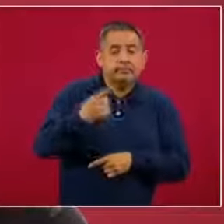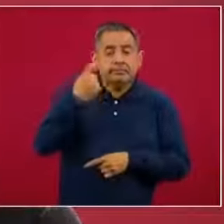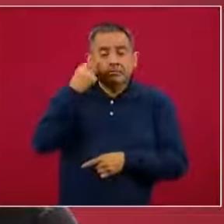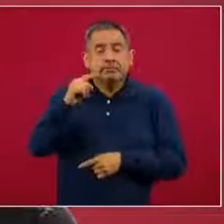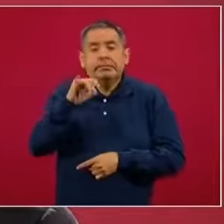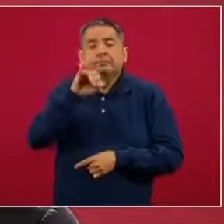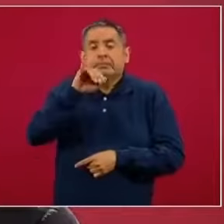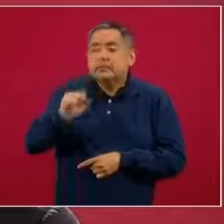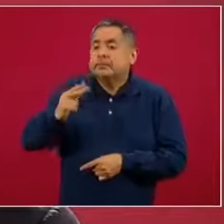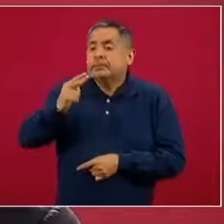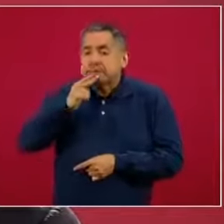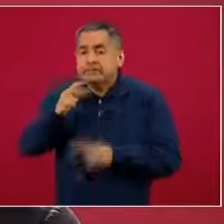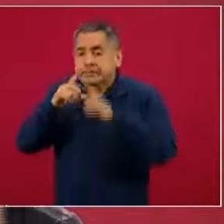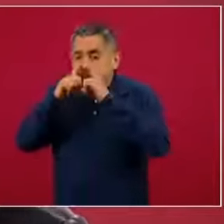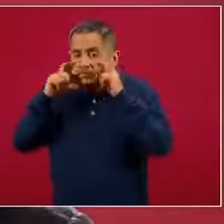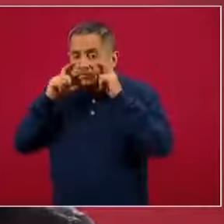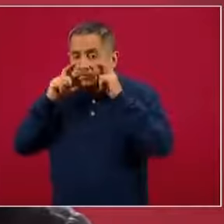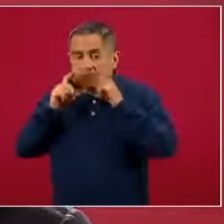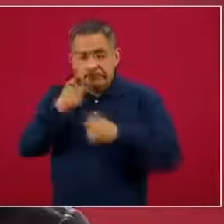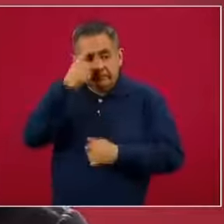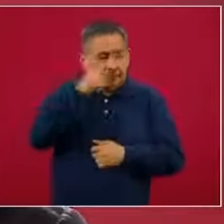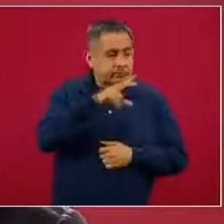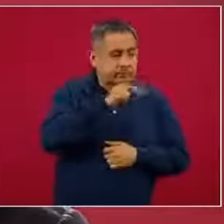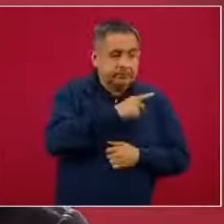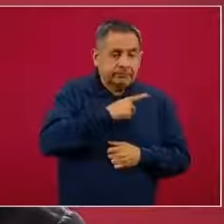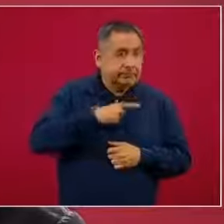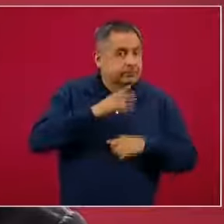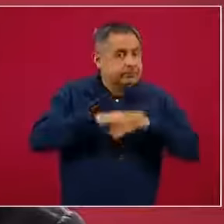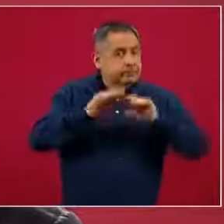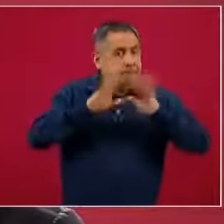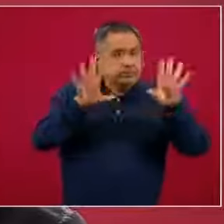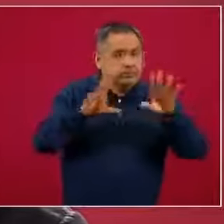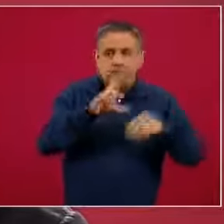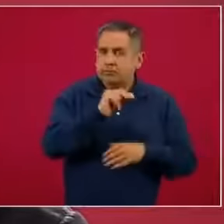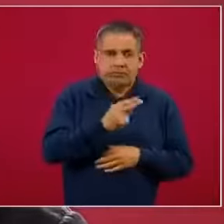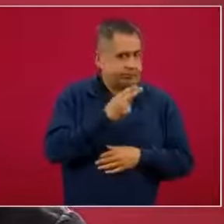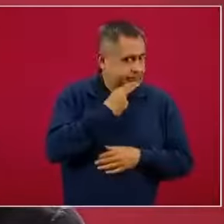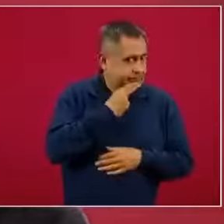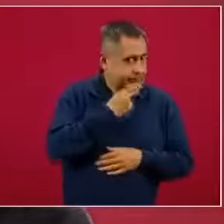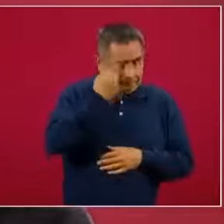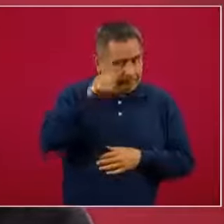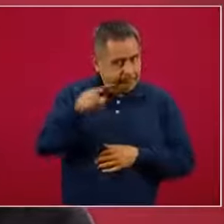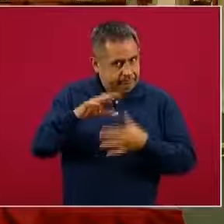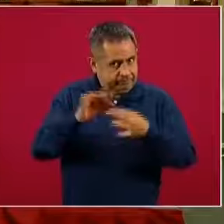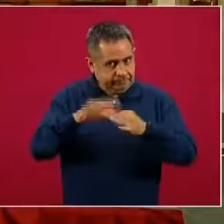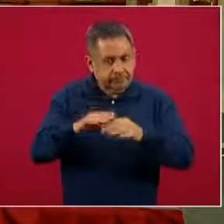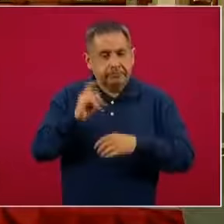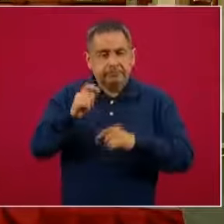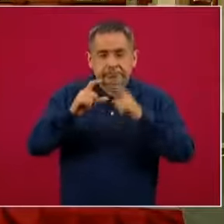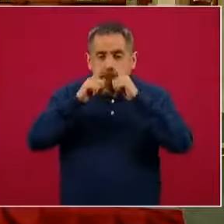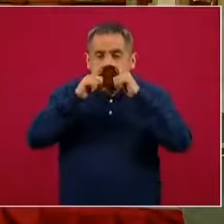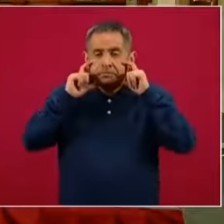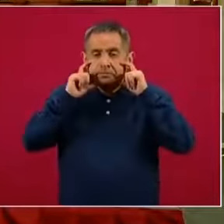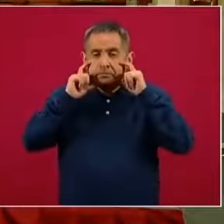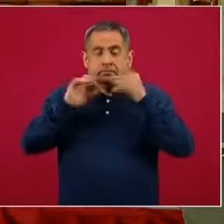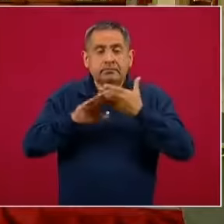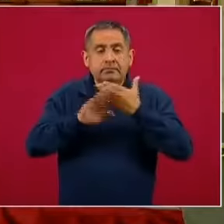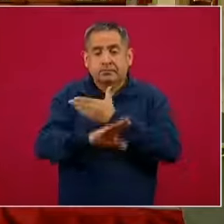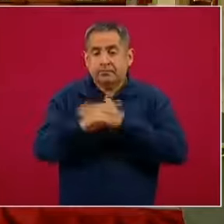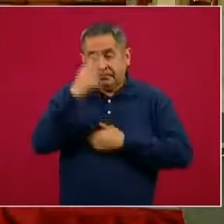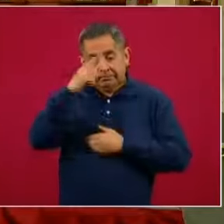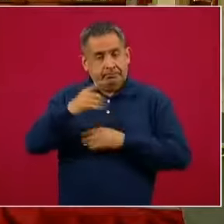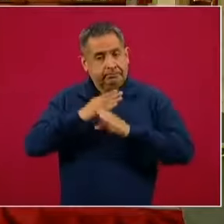sí sirve el cubrebocas y para qué debemos tener claridad que no sirve el cubrebocas. El cubrebocas es una barrera